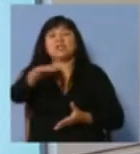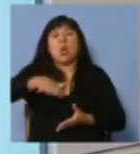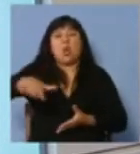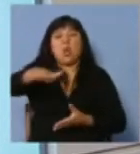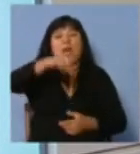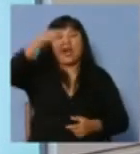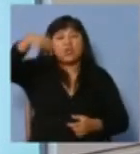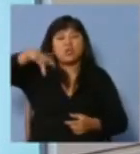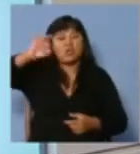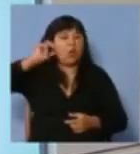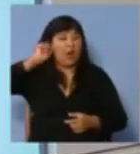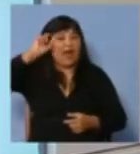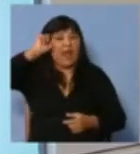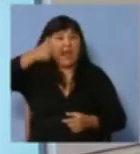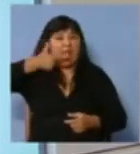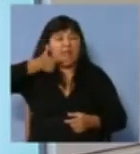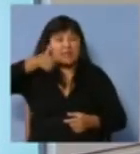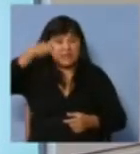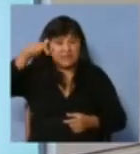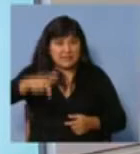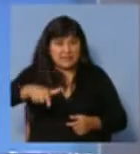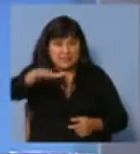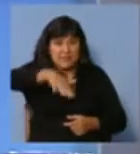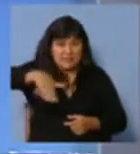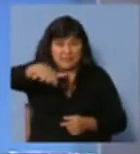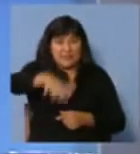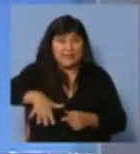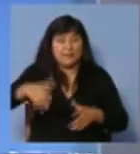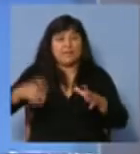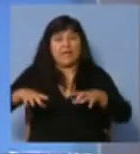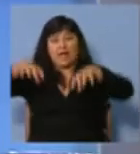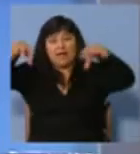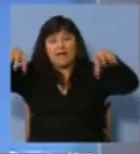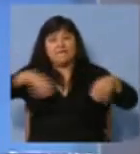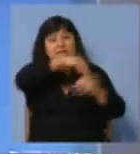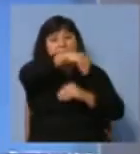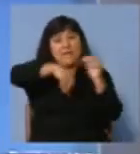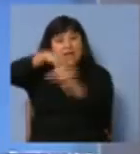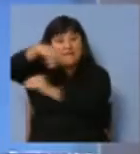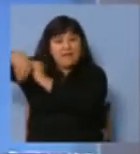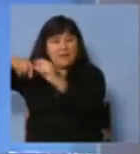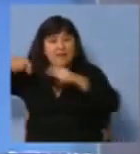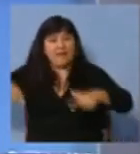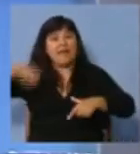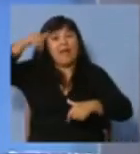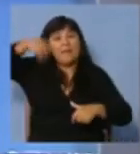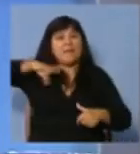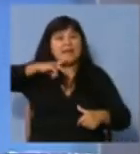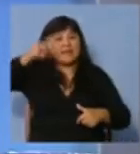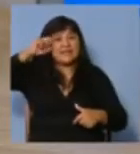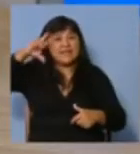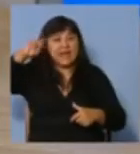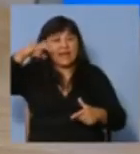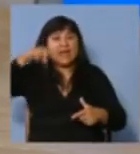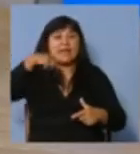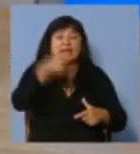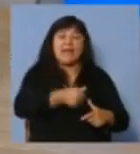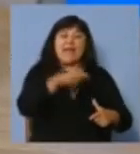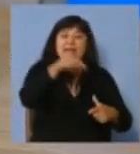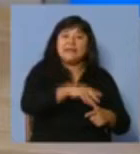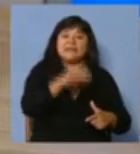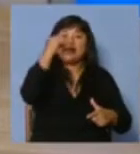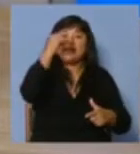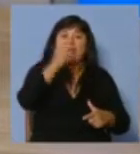que es una finca en disputa entre la familia cancha y martearena martearena y cancha en realidad